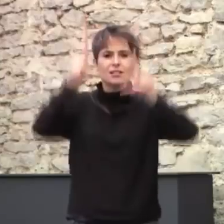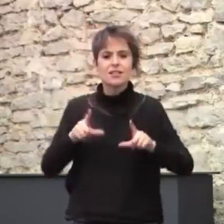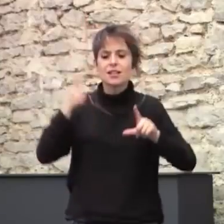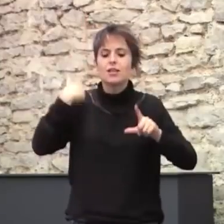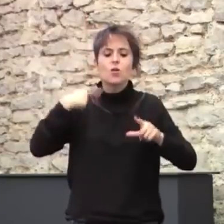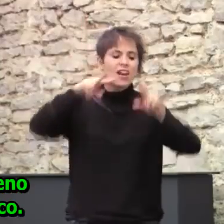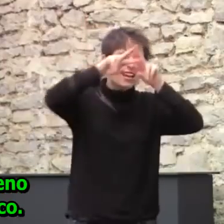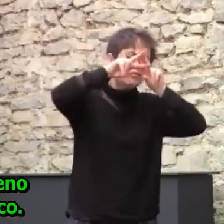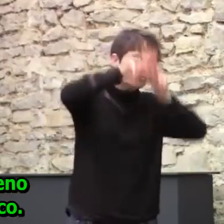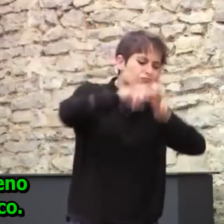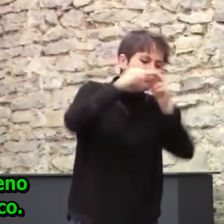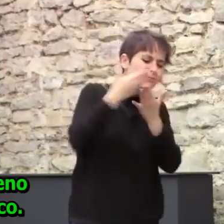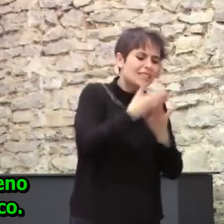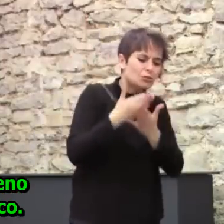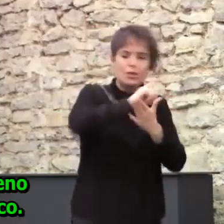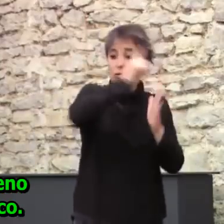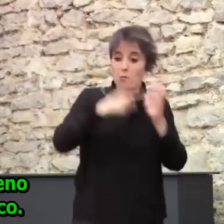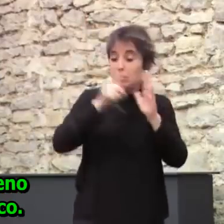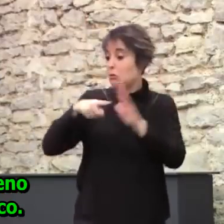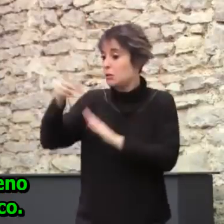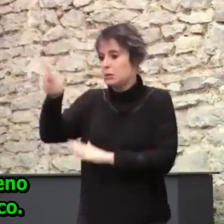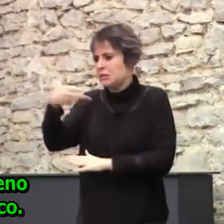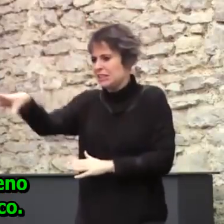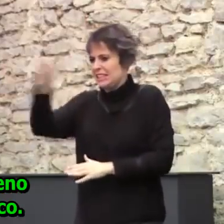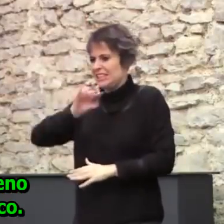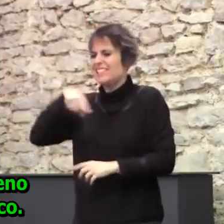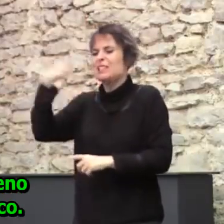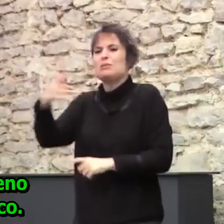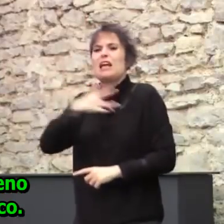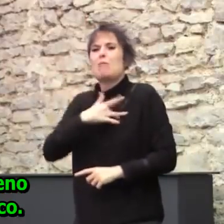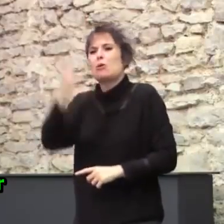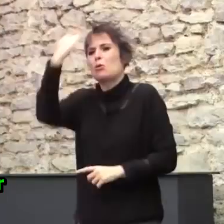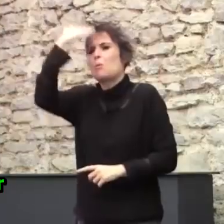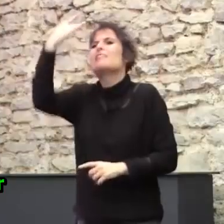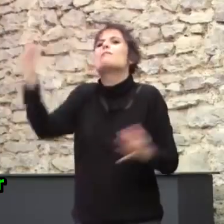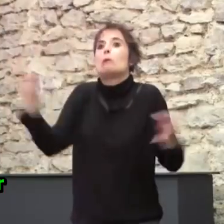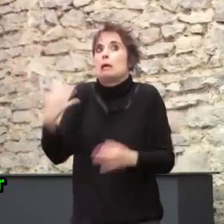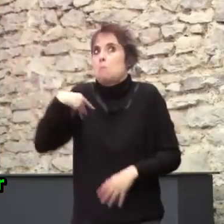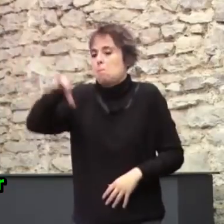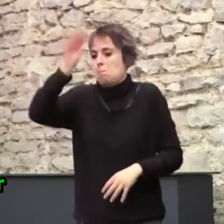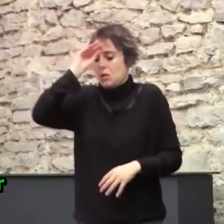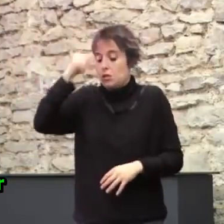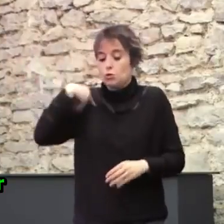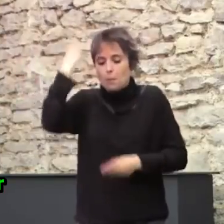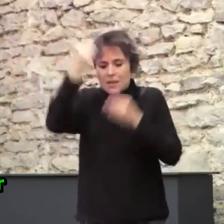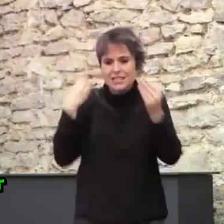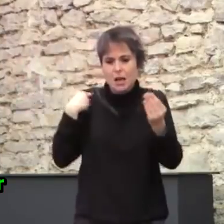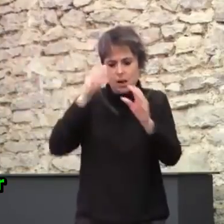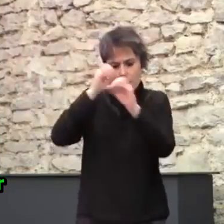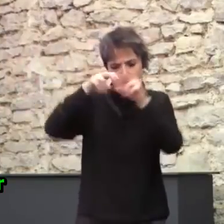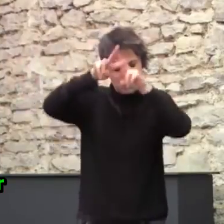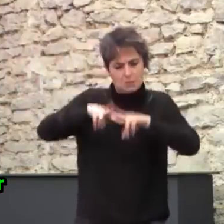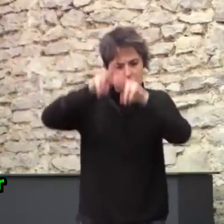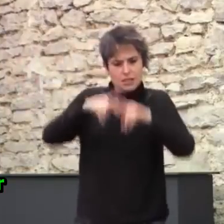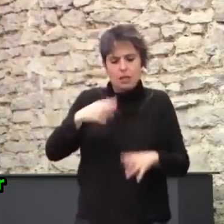haces especialista en nada, para intentar comprender un fenómeno tan complejo como el amor romántico. Yo pensé que en mi tesis iba a acabar pues,